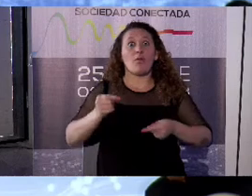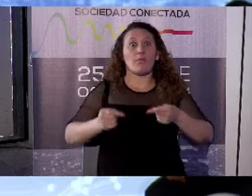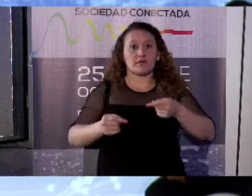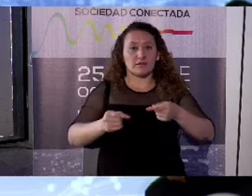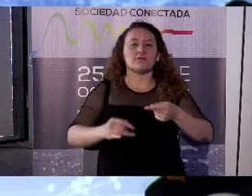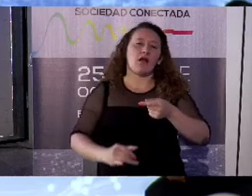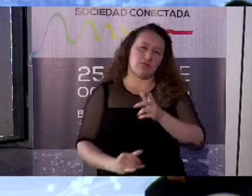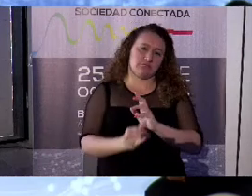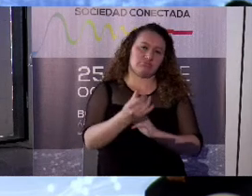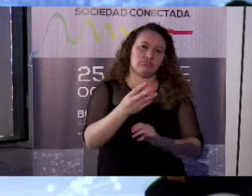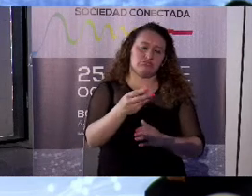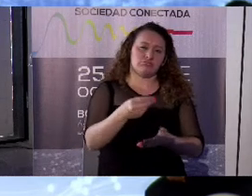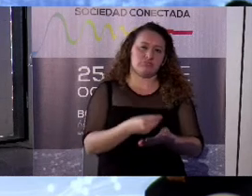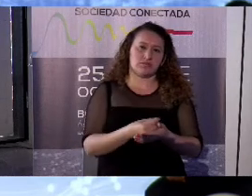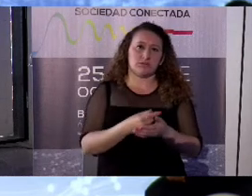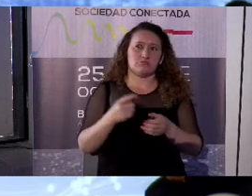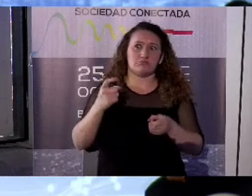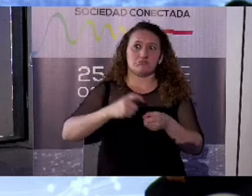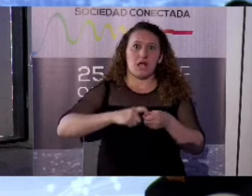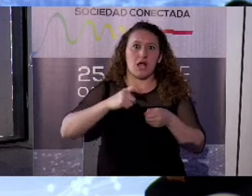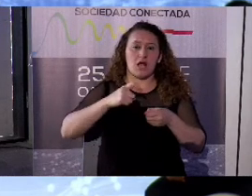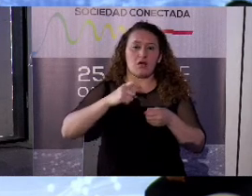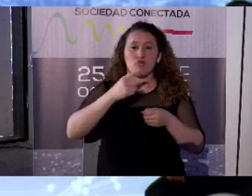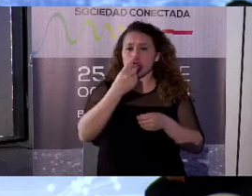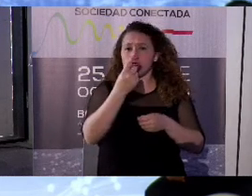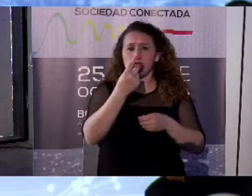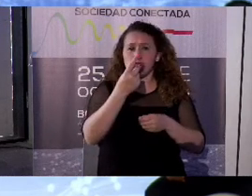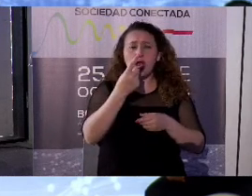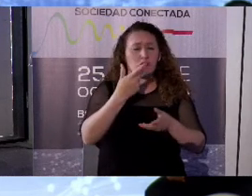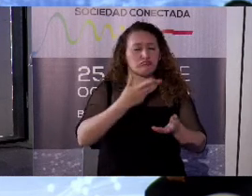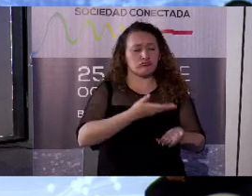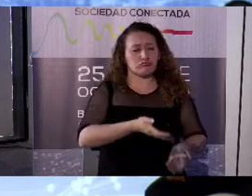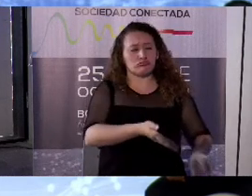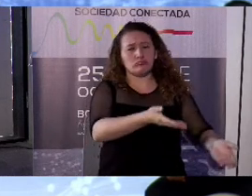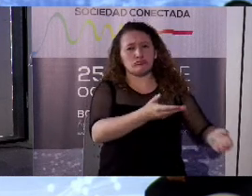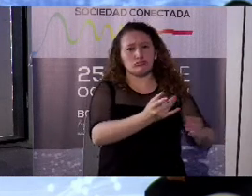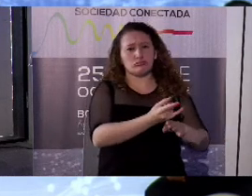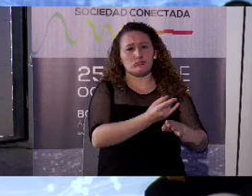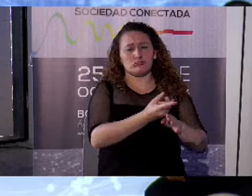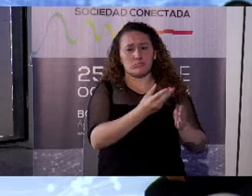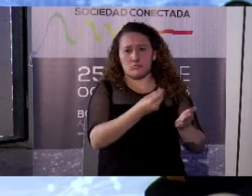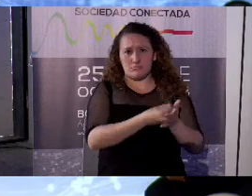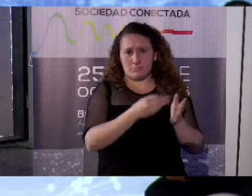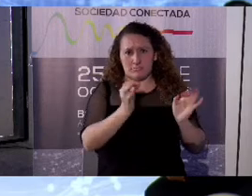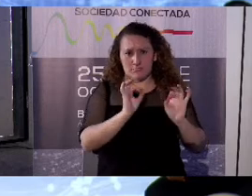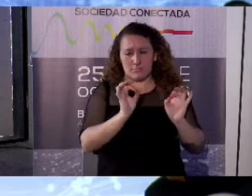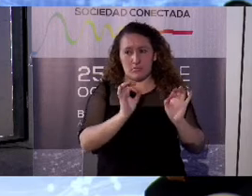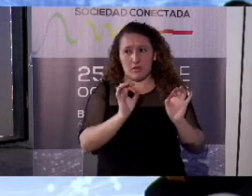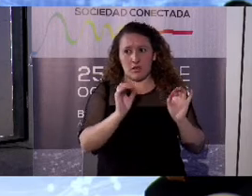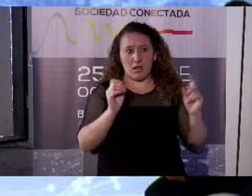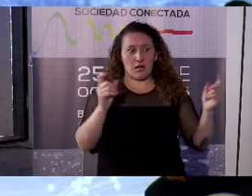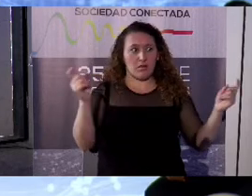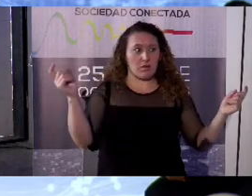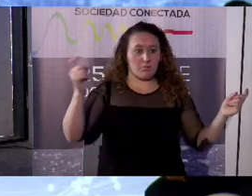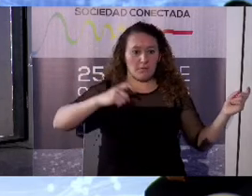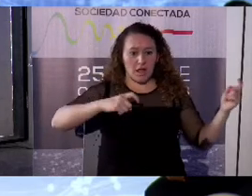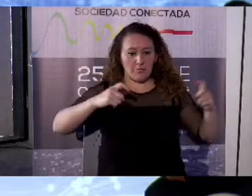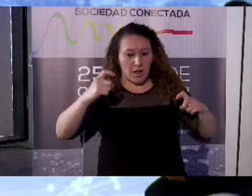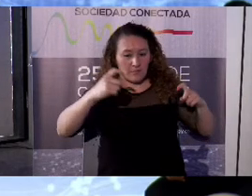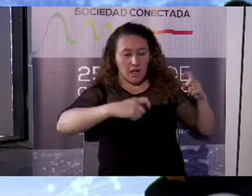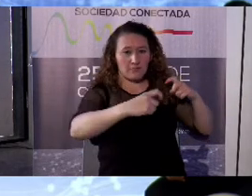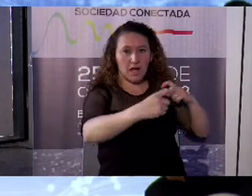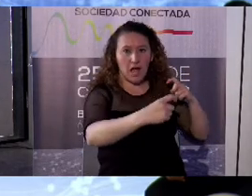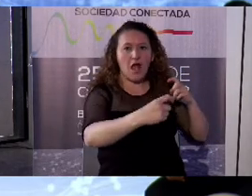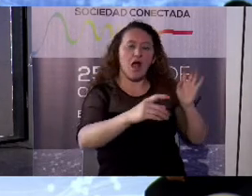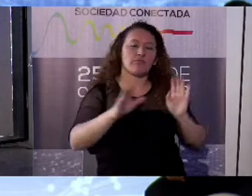cuando se se registre más de un interesado en operar un área Este ahí vamos a hacer subasta si no se lo vamos a